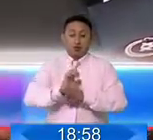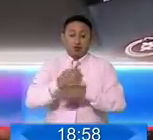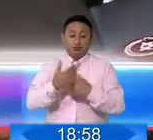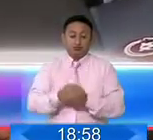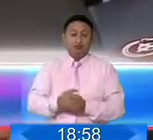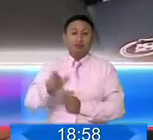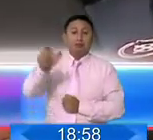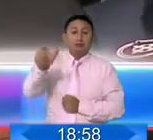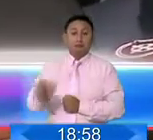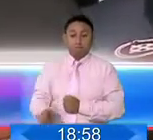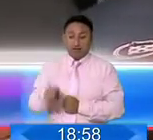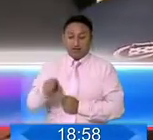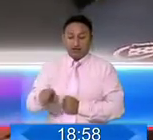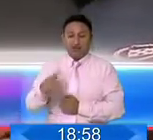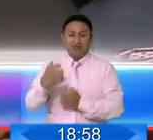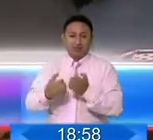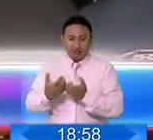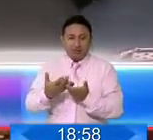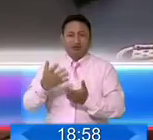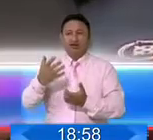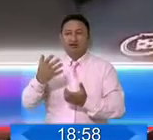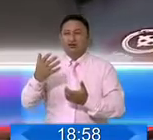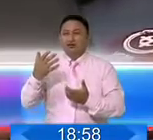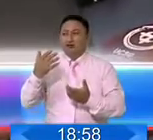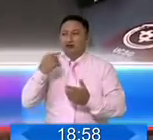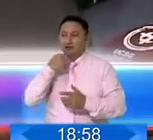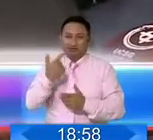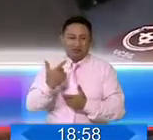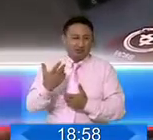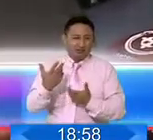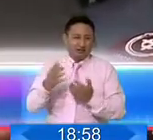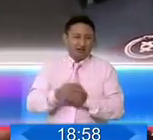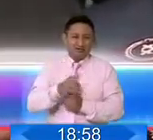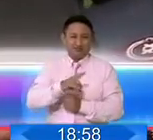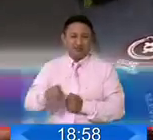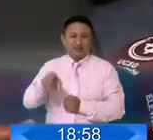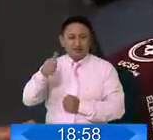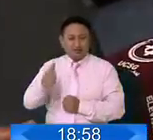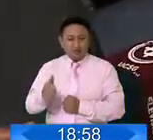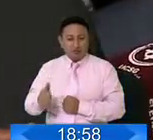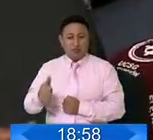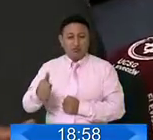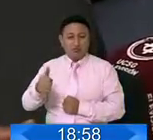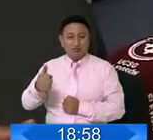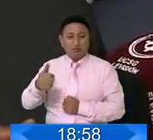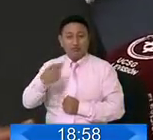que cometen ilícitos, que cometen delitos, que reconocen